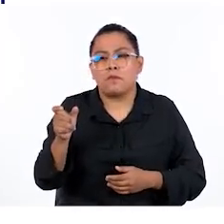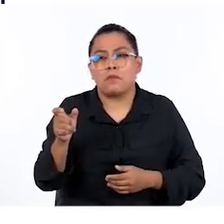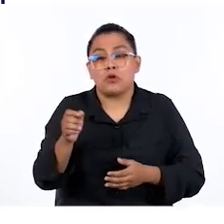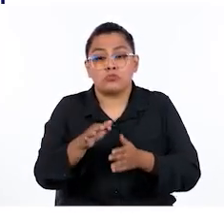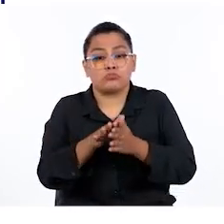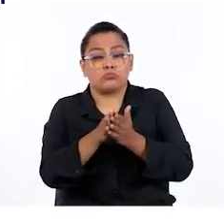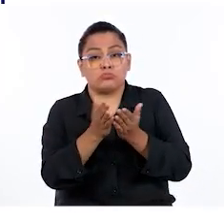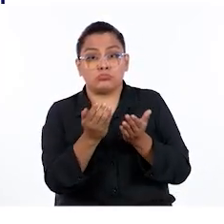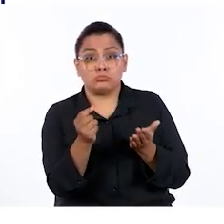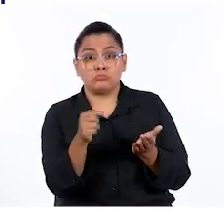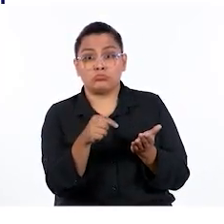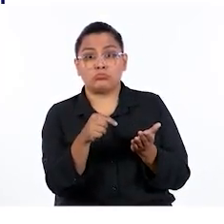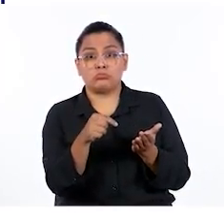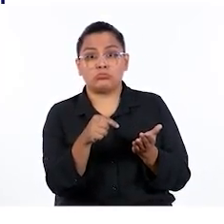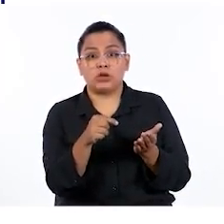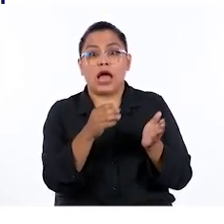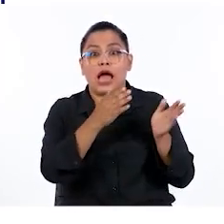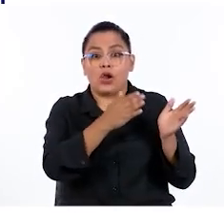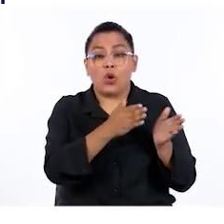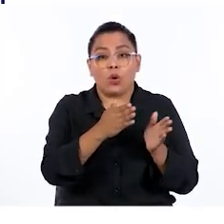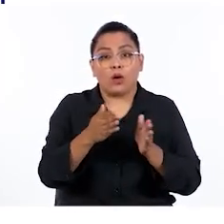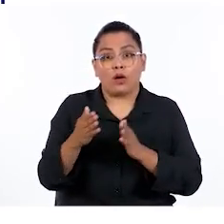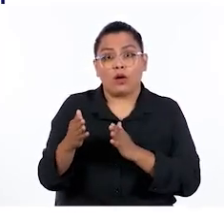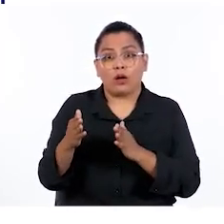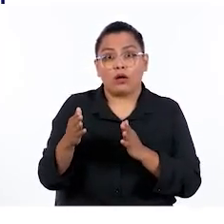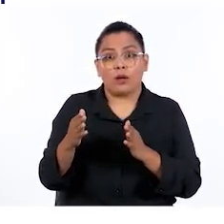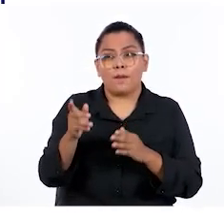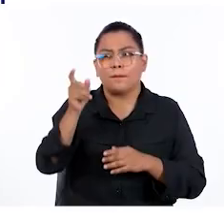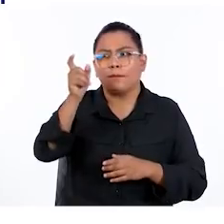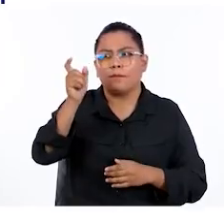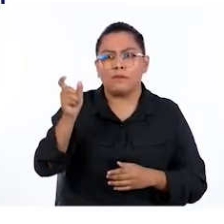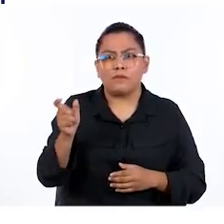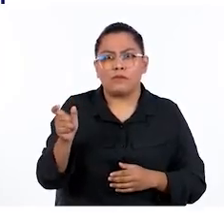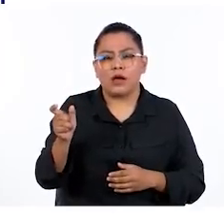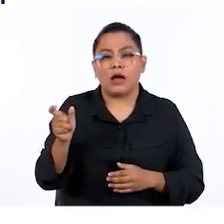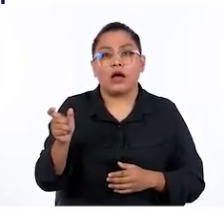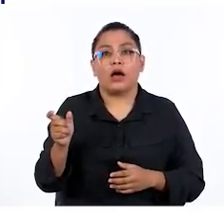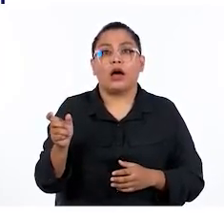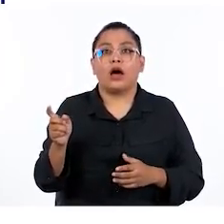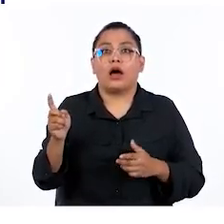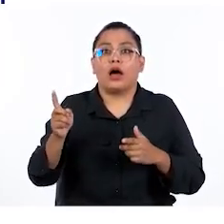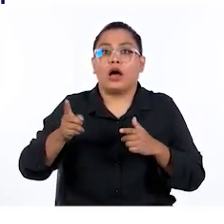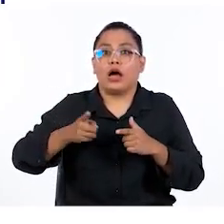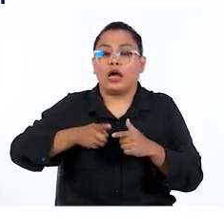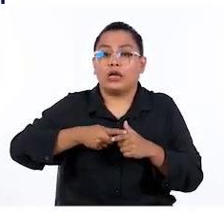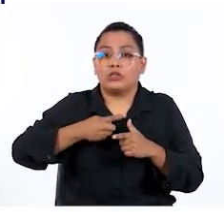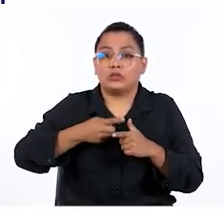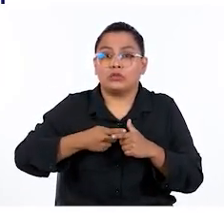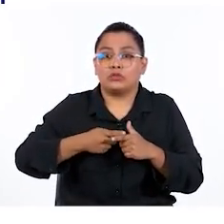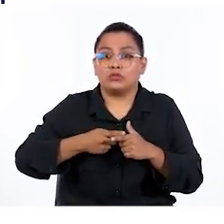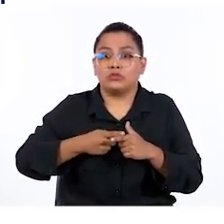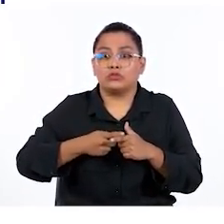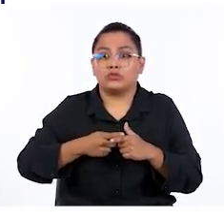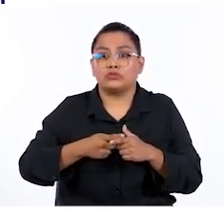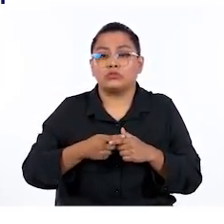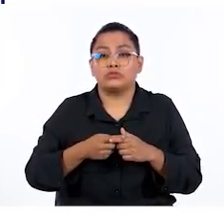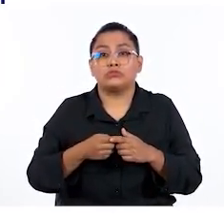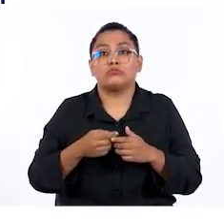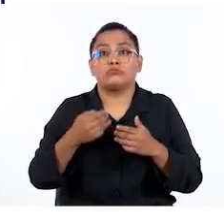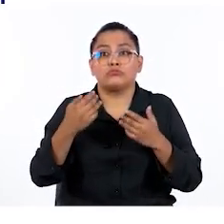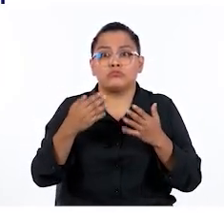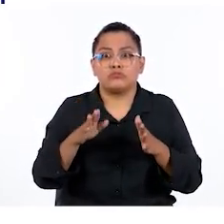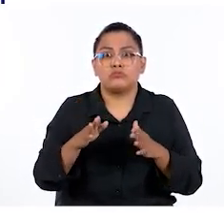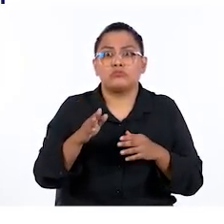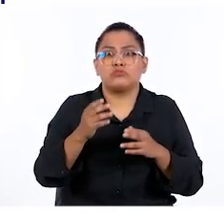libro. Al ordenar esas palabras, entonces pasamos de tener un conjunto